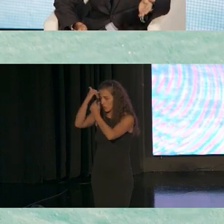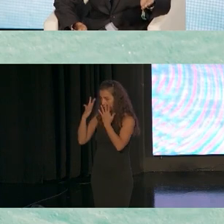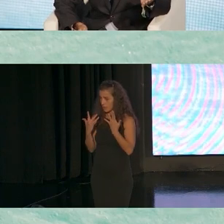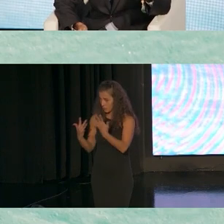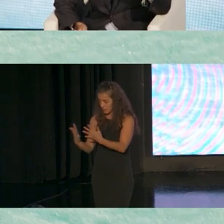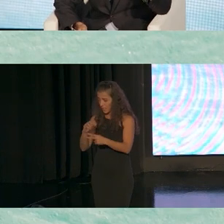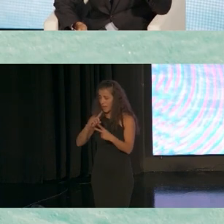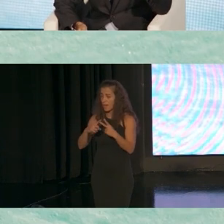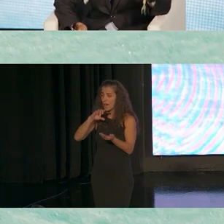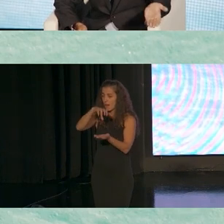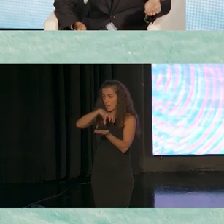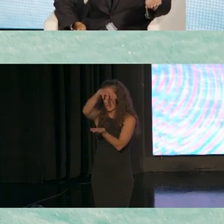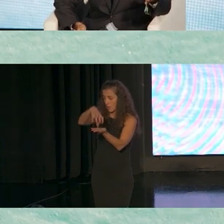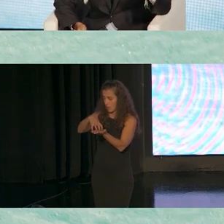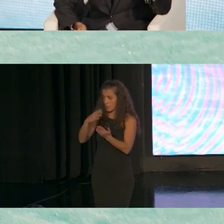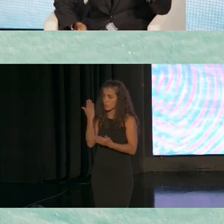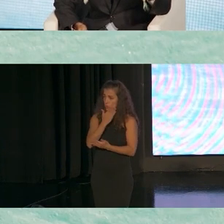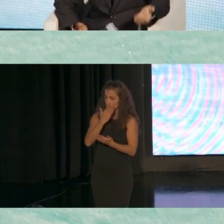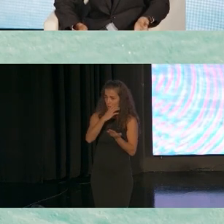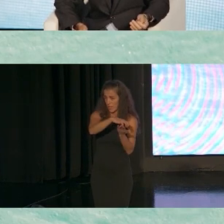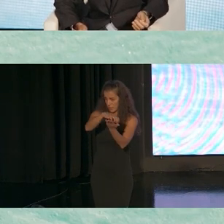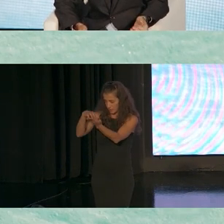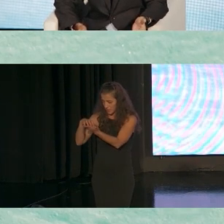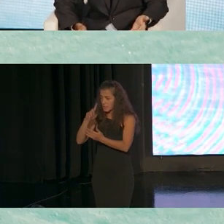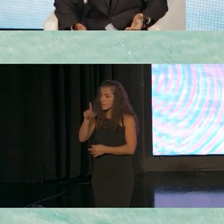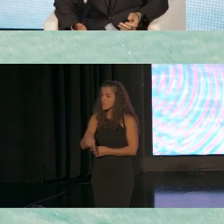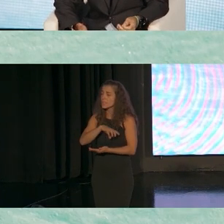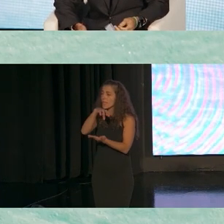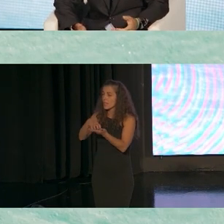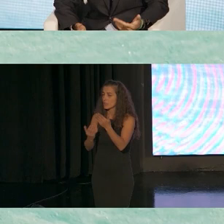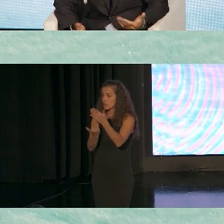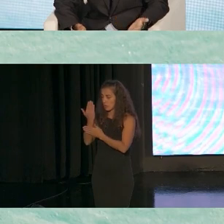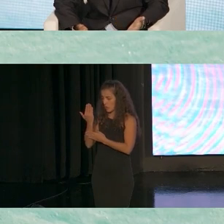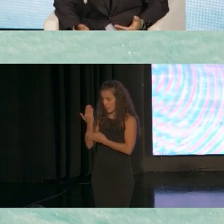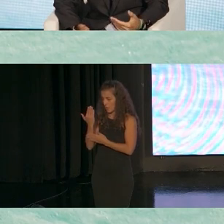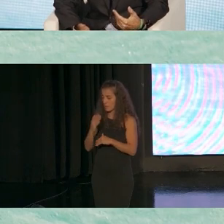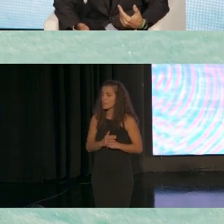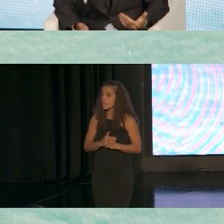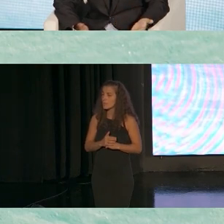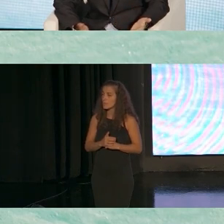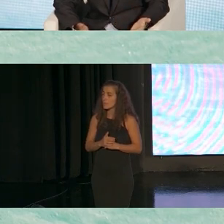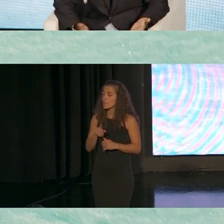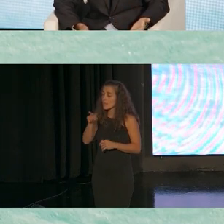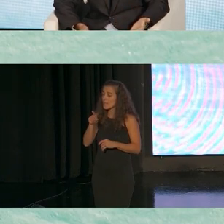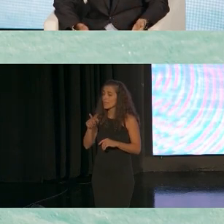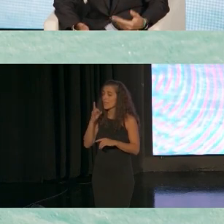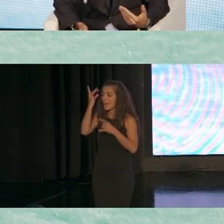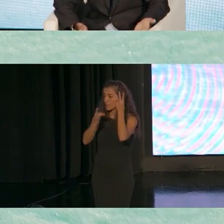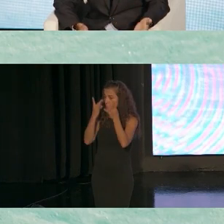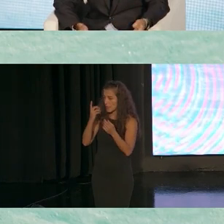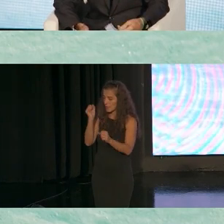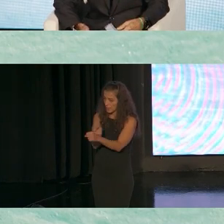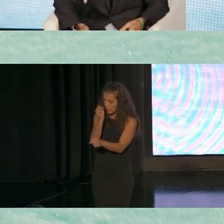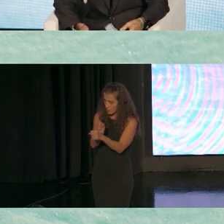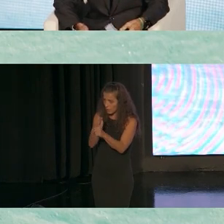un centro escolar tiene centros escolares y tiene también centro de día donde les enseñan actividades laborales